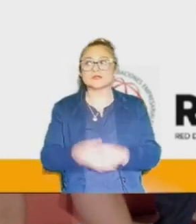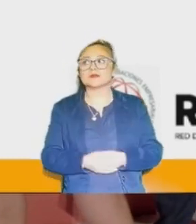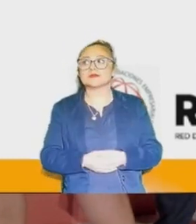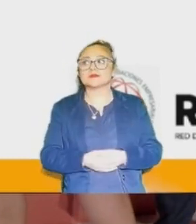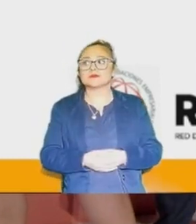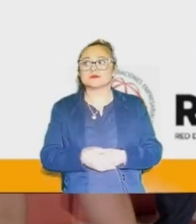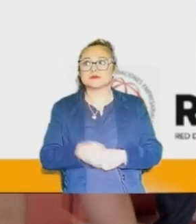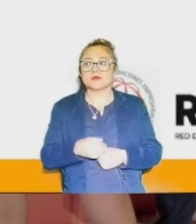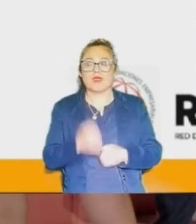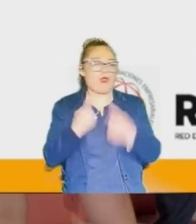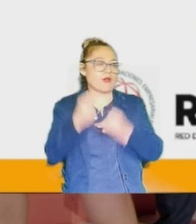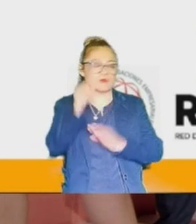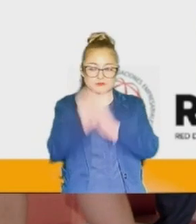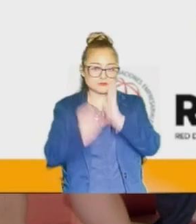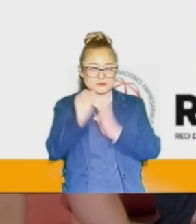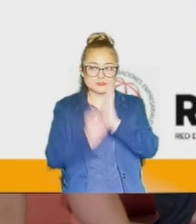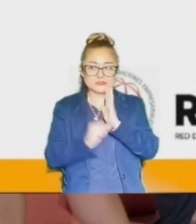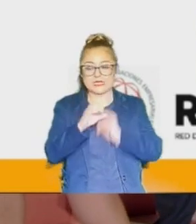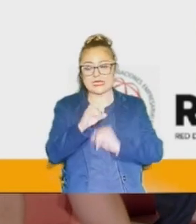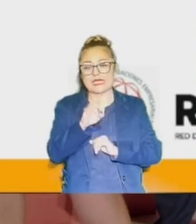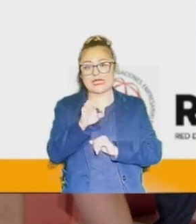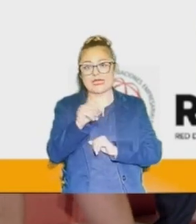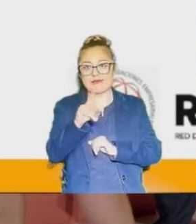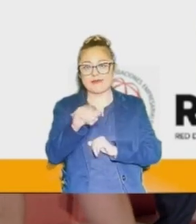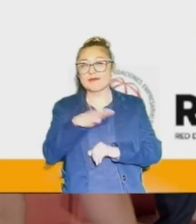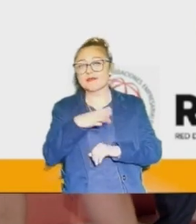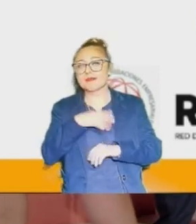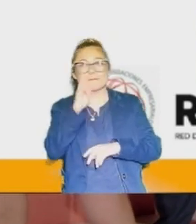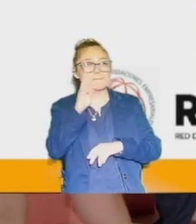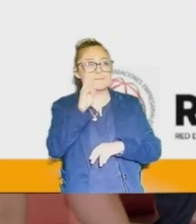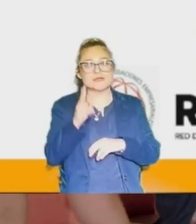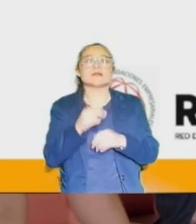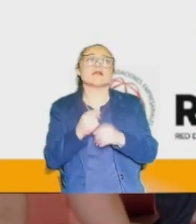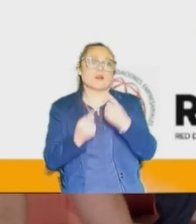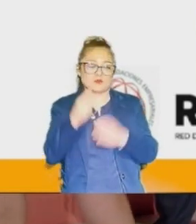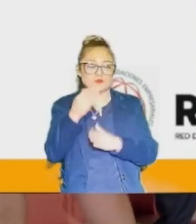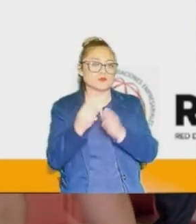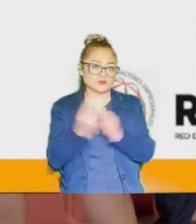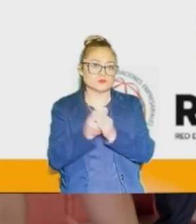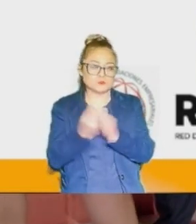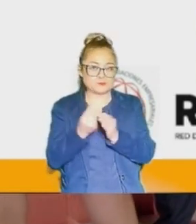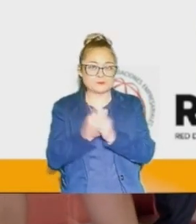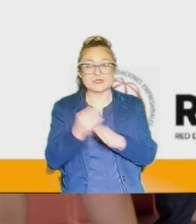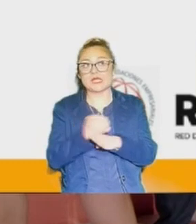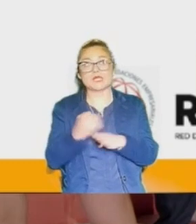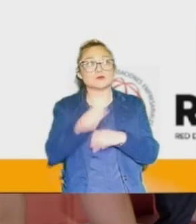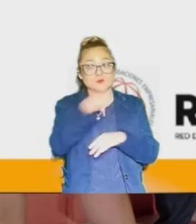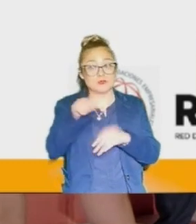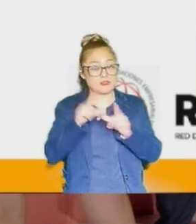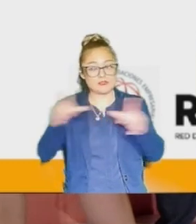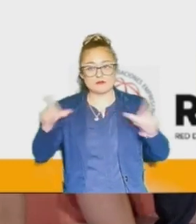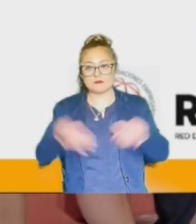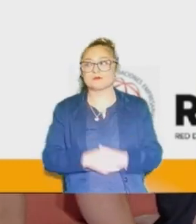durante un par de meses y tomar varios cursos de los que están en esta plataforma. Entonces, ¿están listas y